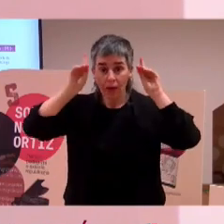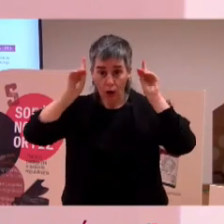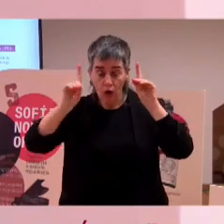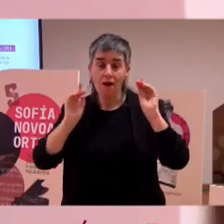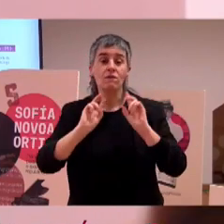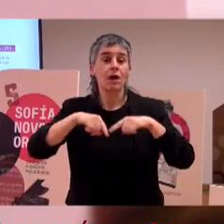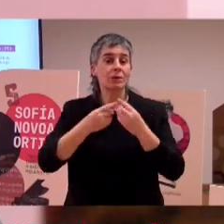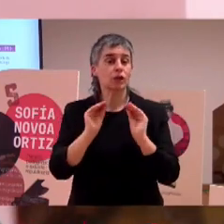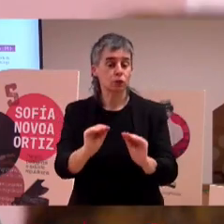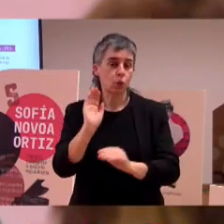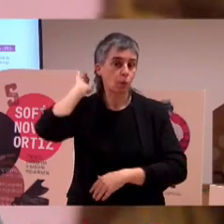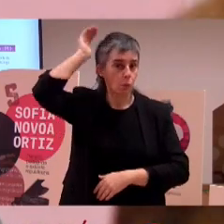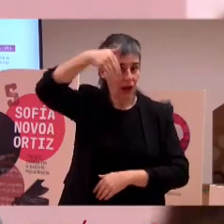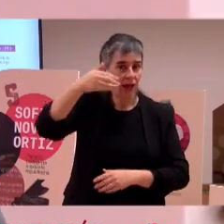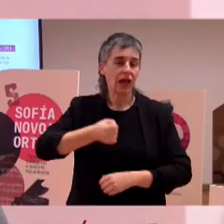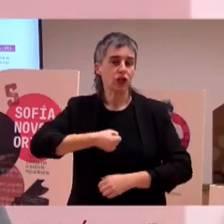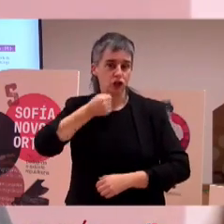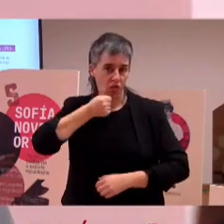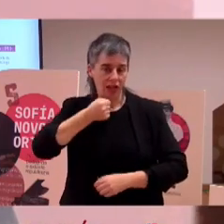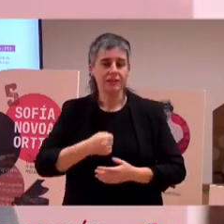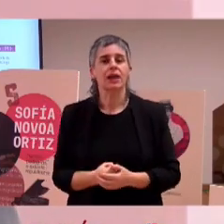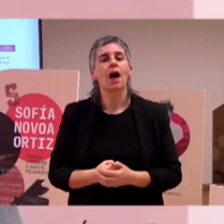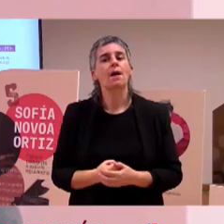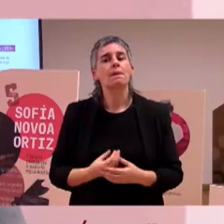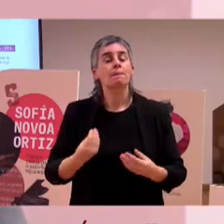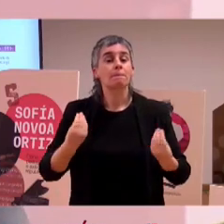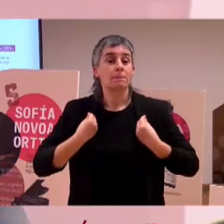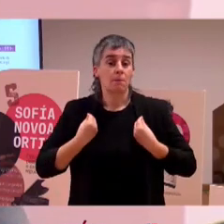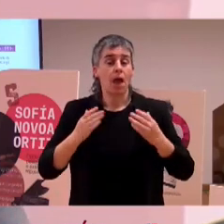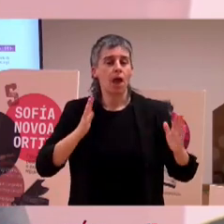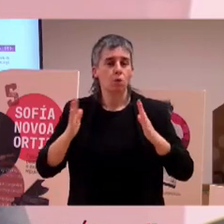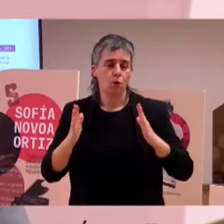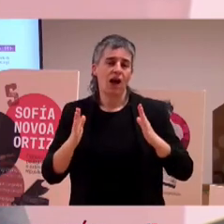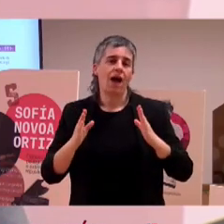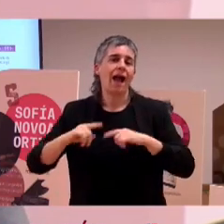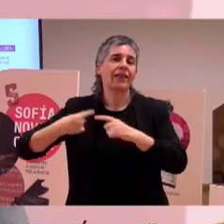socialista, que conviviu coa xeración do 27,